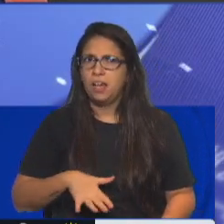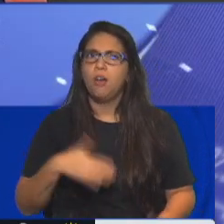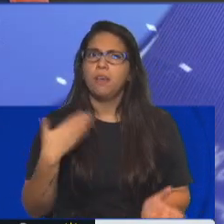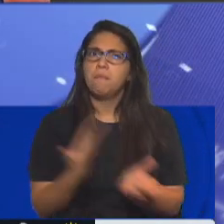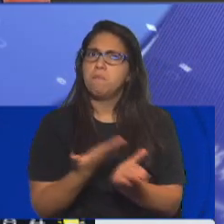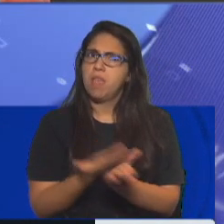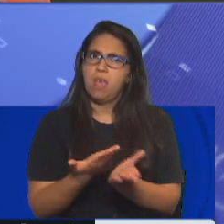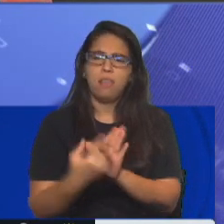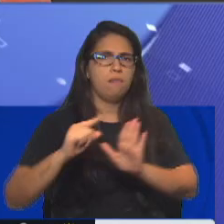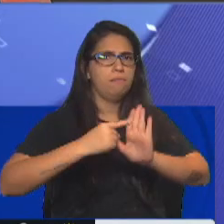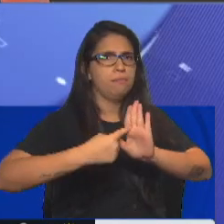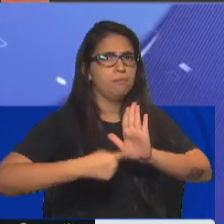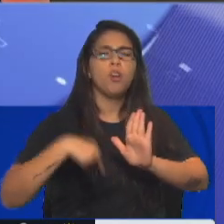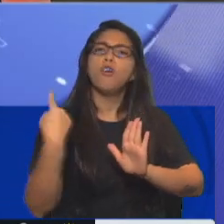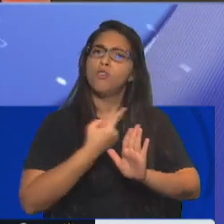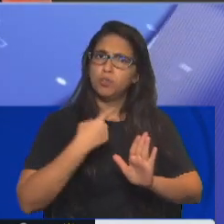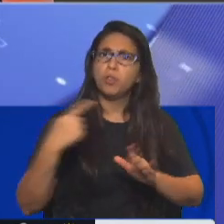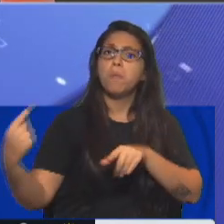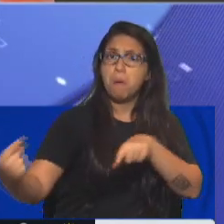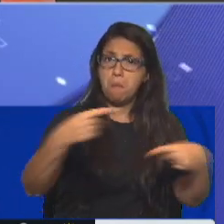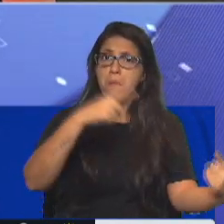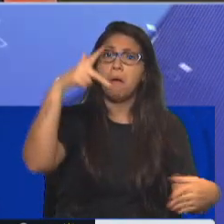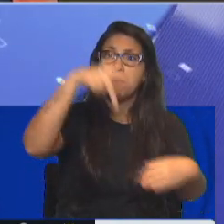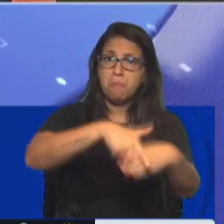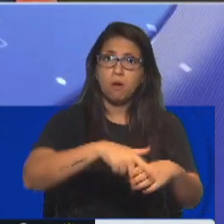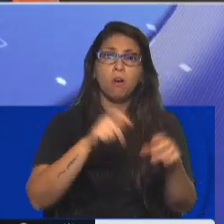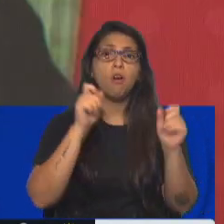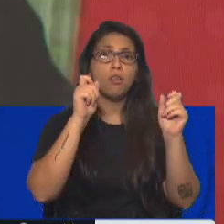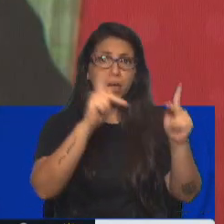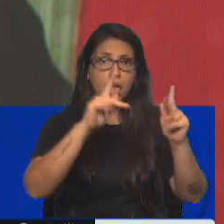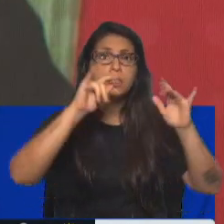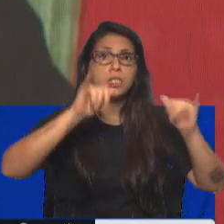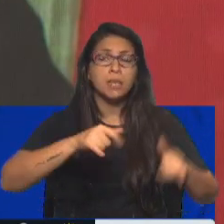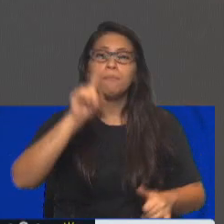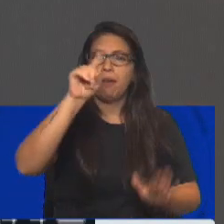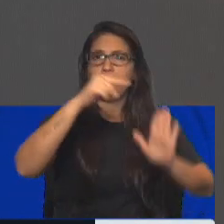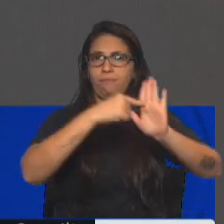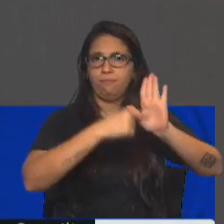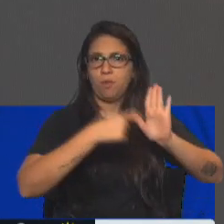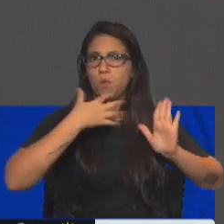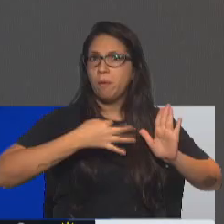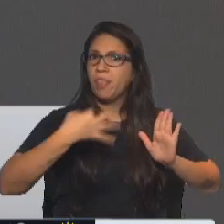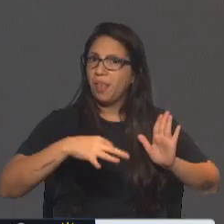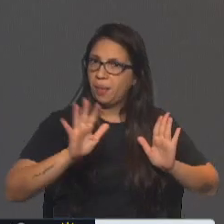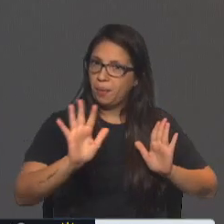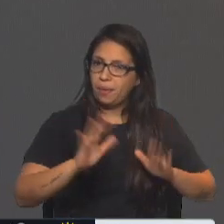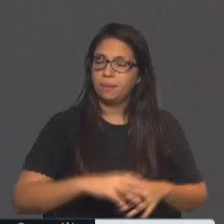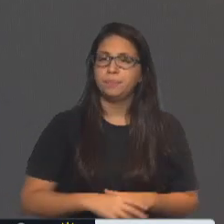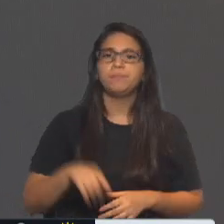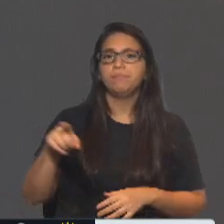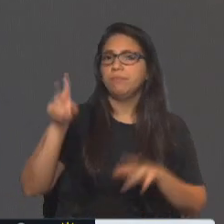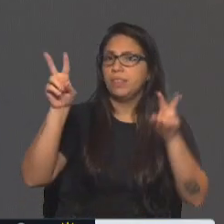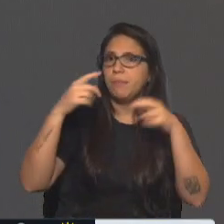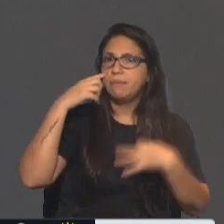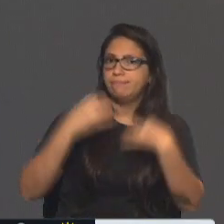¿no? Diciendo, estamos a favor de un cese al fuego, pero bajo ciertas condiciones. Bueno, bien, es un tema que vamos a seguir